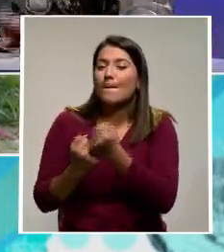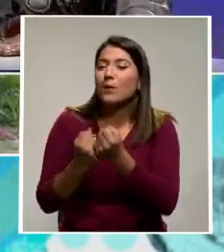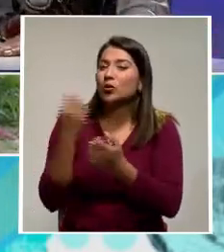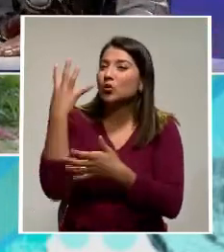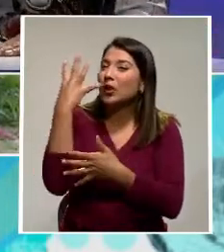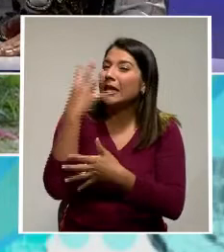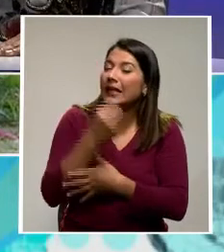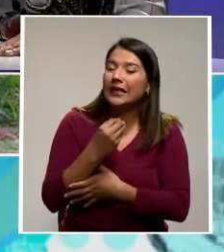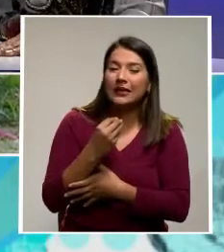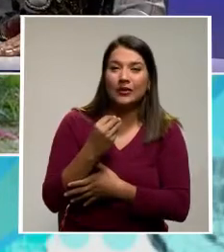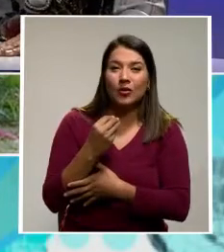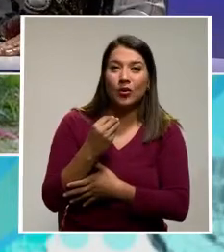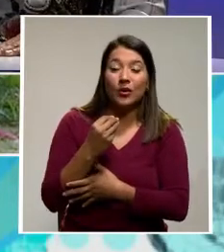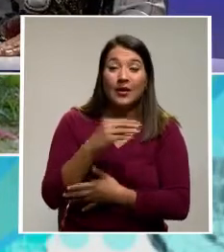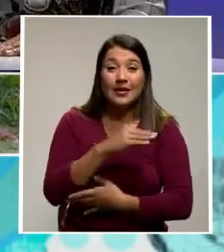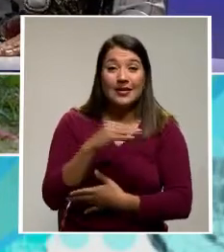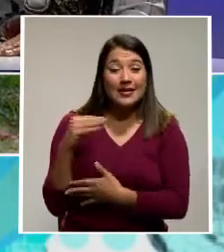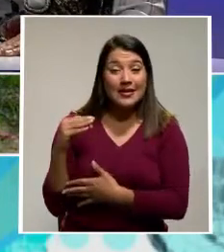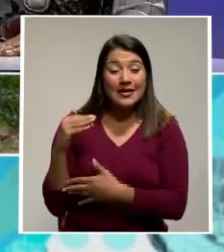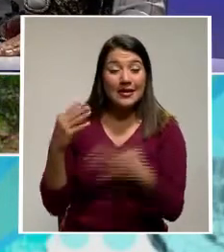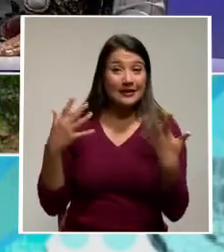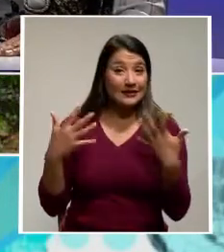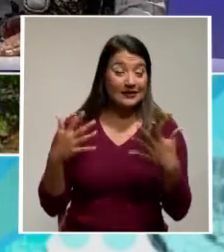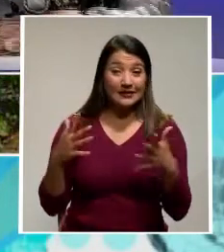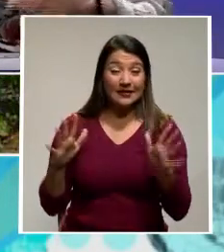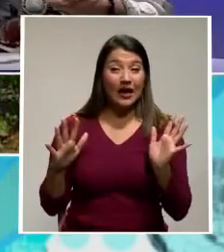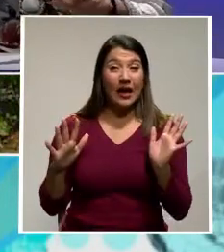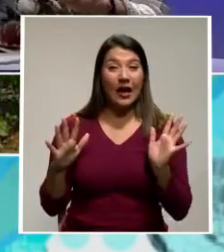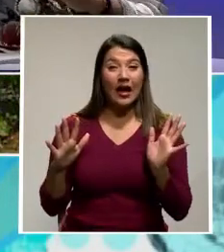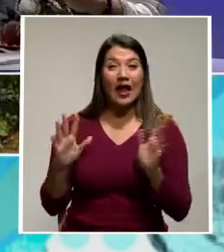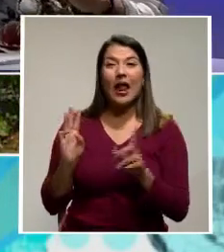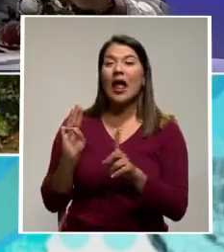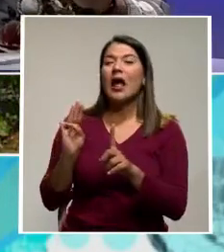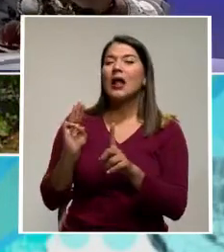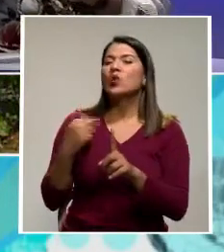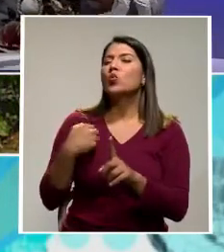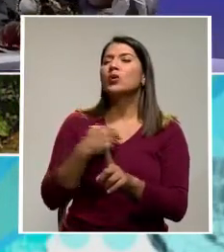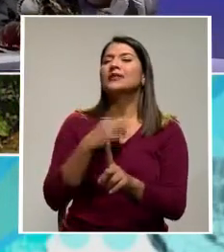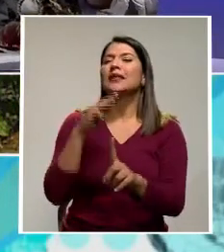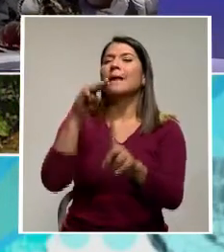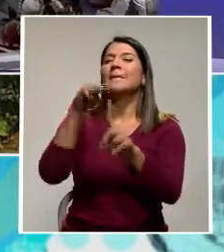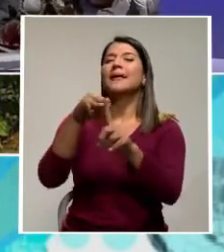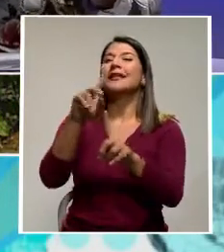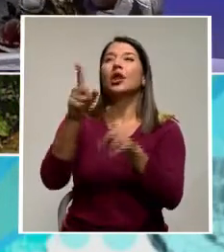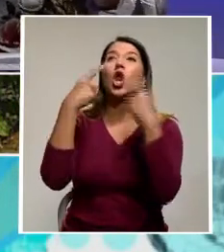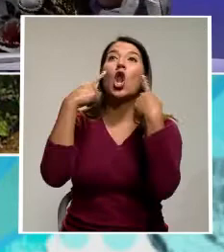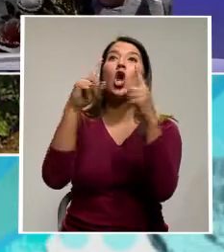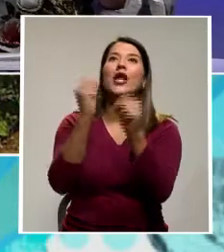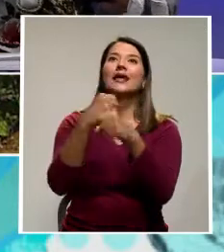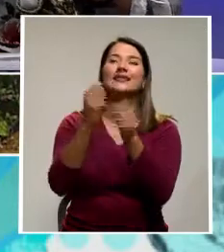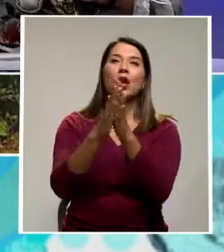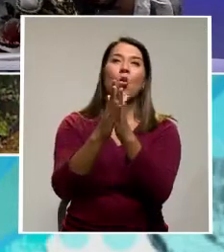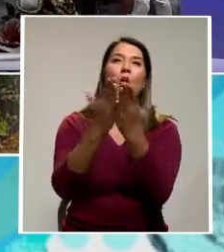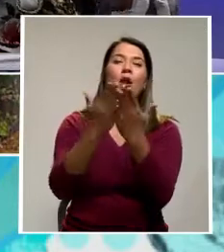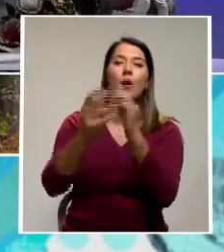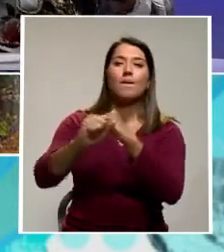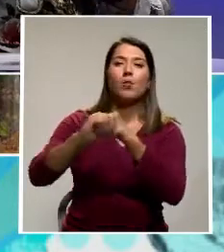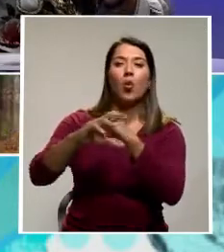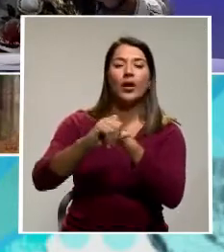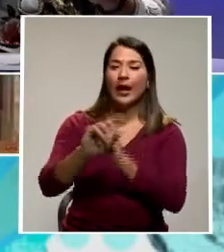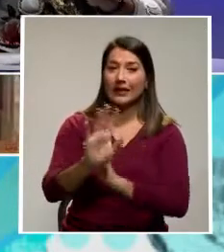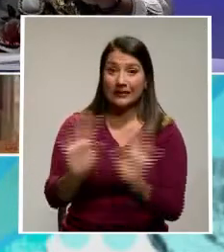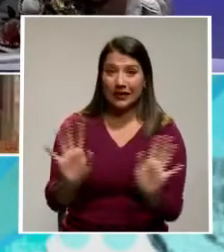lindísimo, donde ya la meta no es tanto publicar de una,